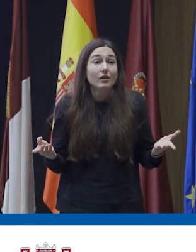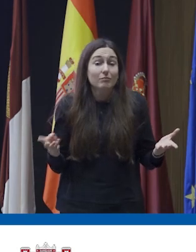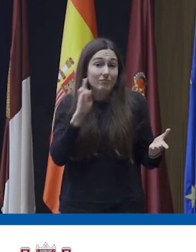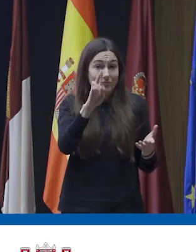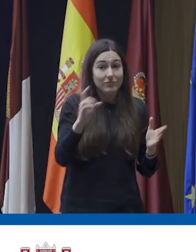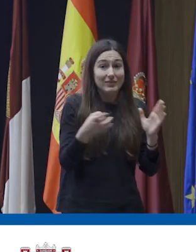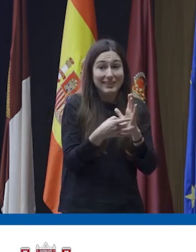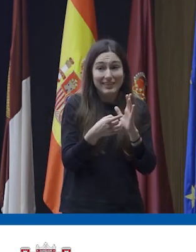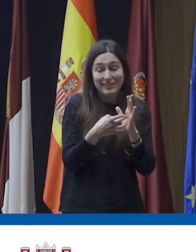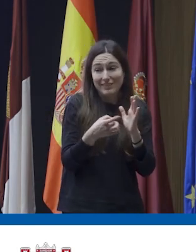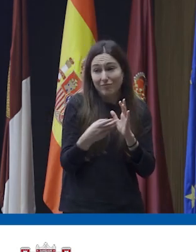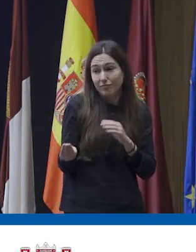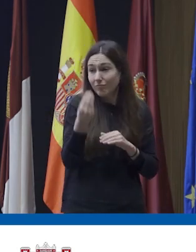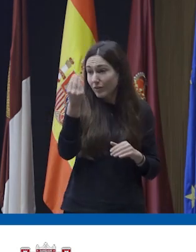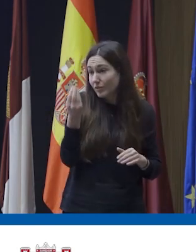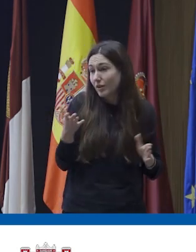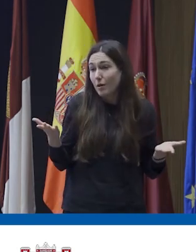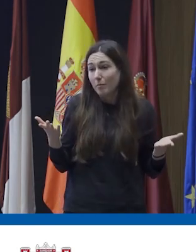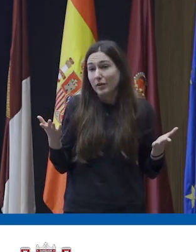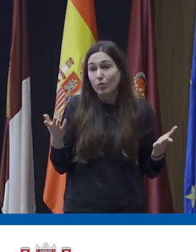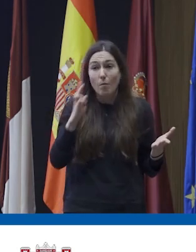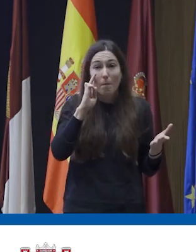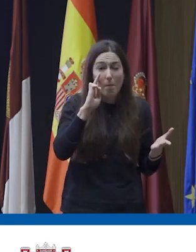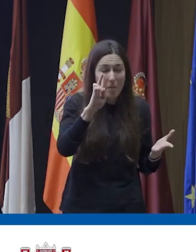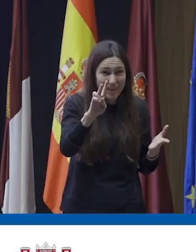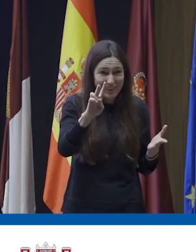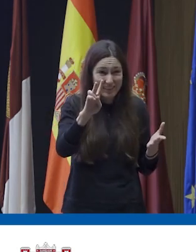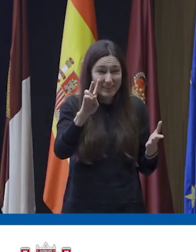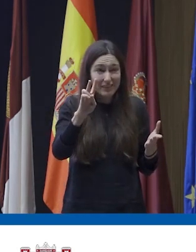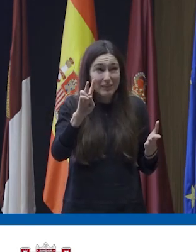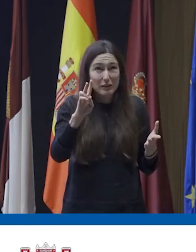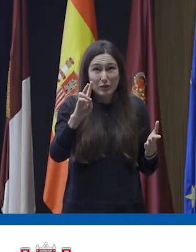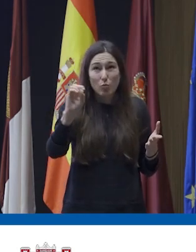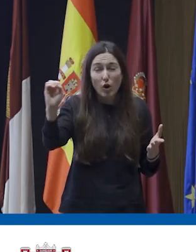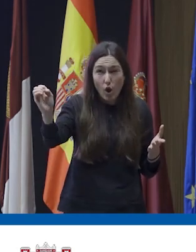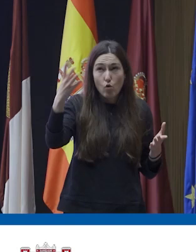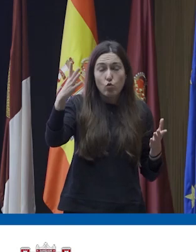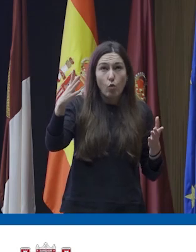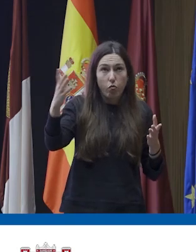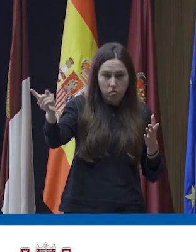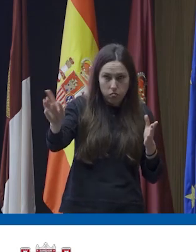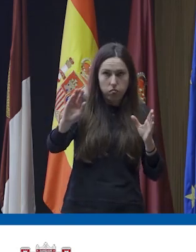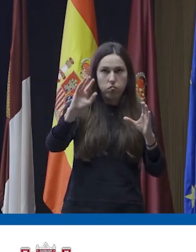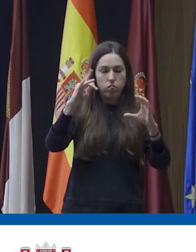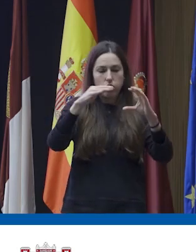va a mejorar la cantidad de visión que va a entrar más luz, pero no va a mejorar la cantidad